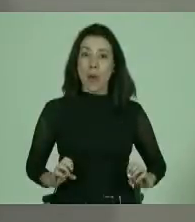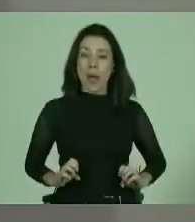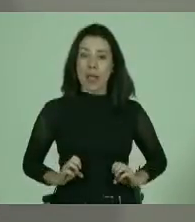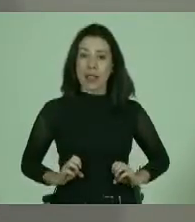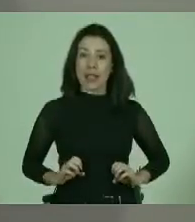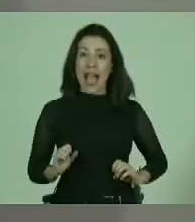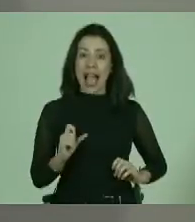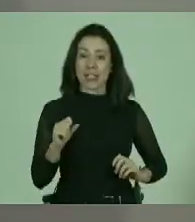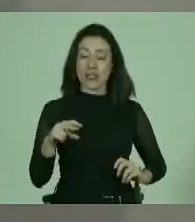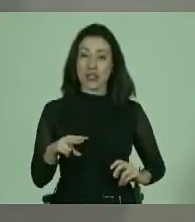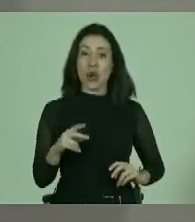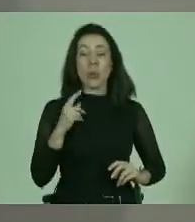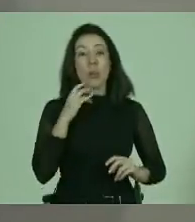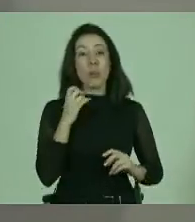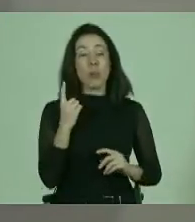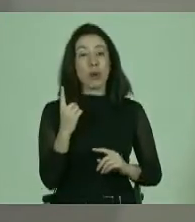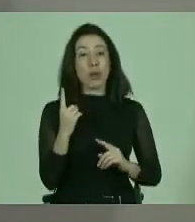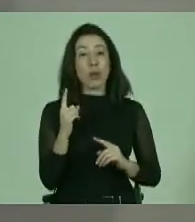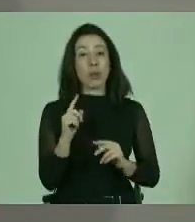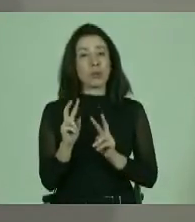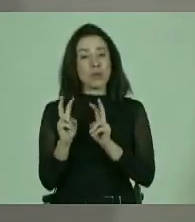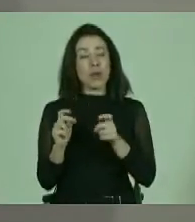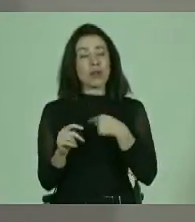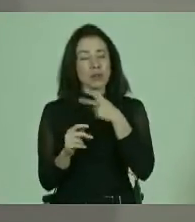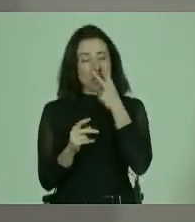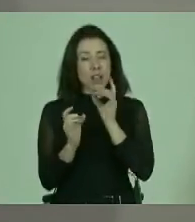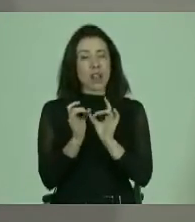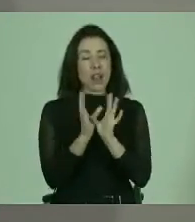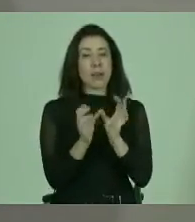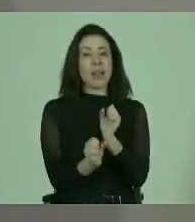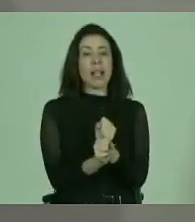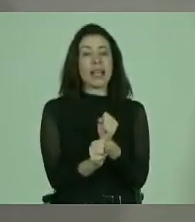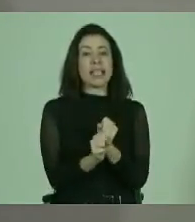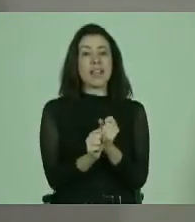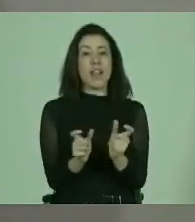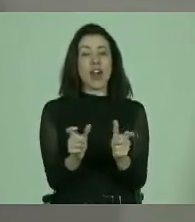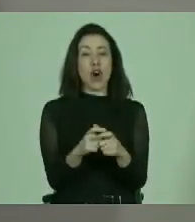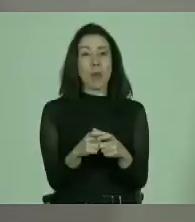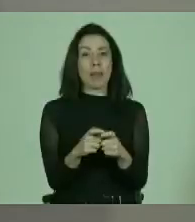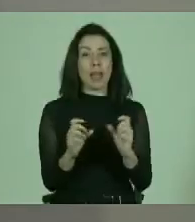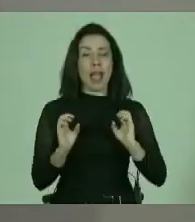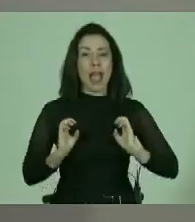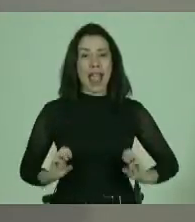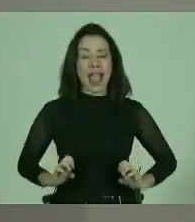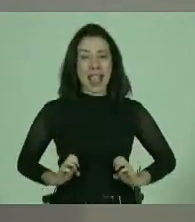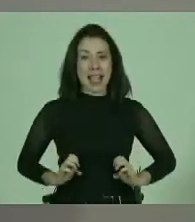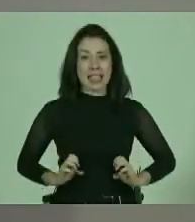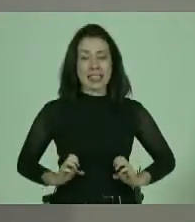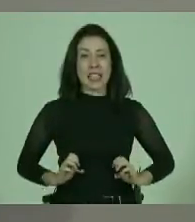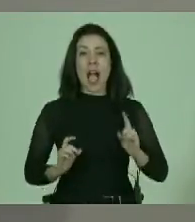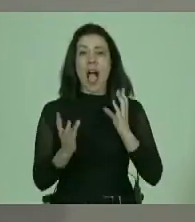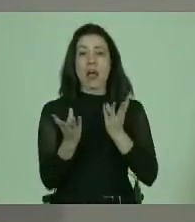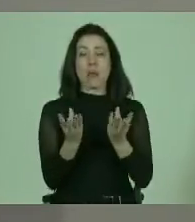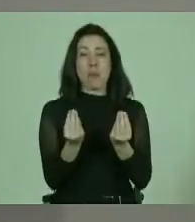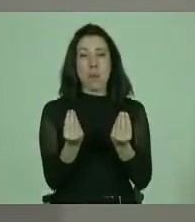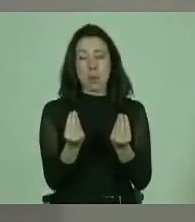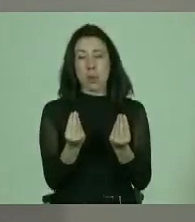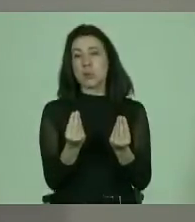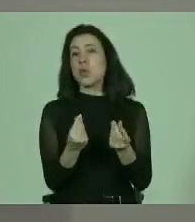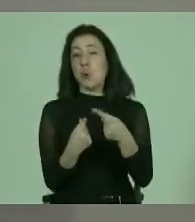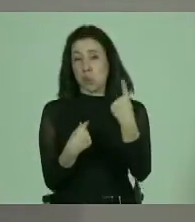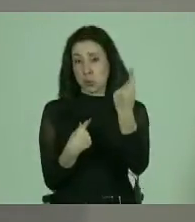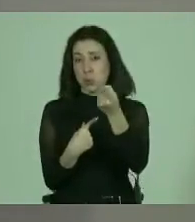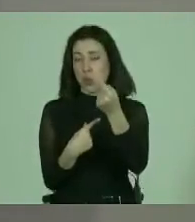pues en uno de los campos que más claro podemos verlo es en el trabajo de los comités de ética comités de ética y de muchos tipos como seguramente